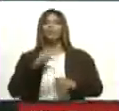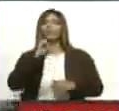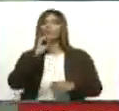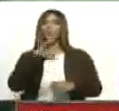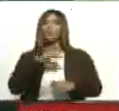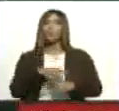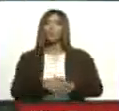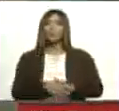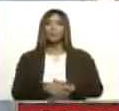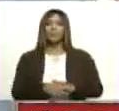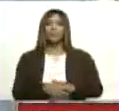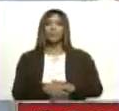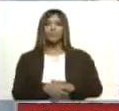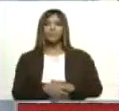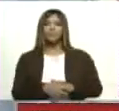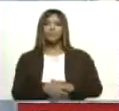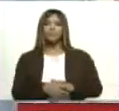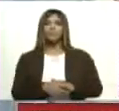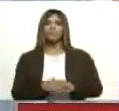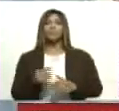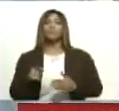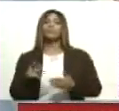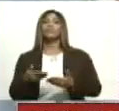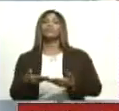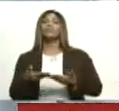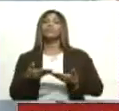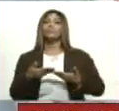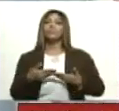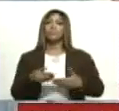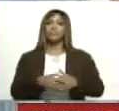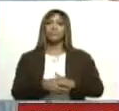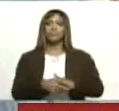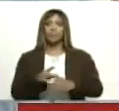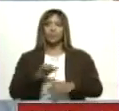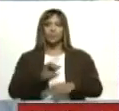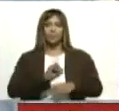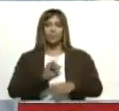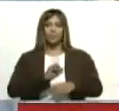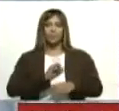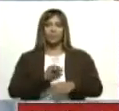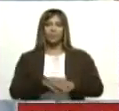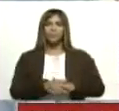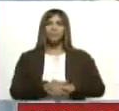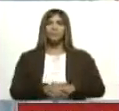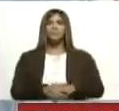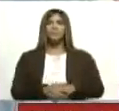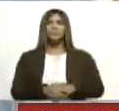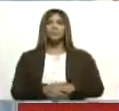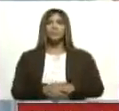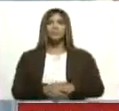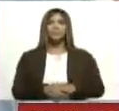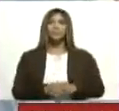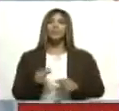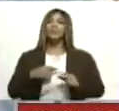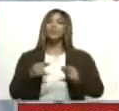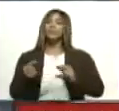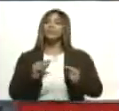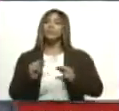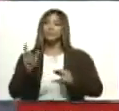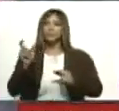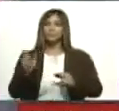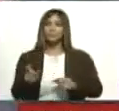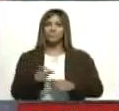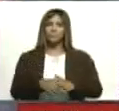historia y que nos llenara de identidad. Hablé con Elaine